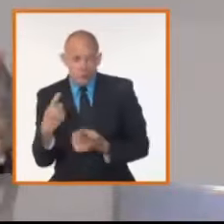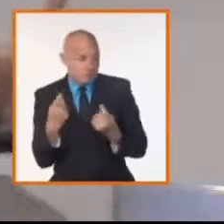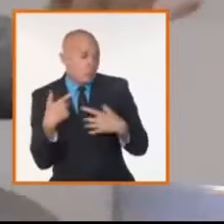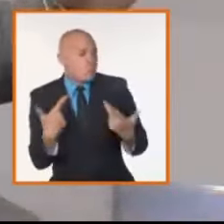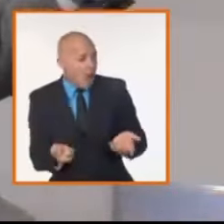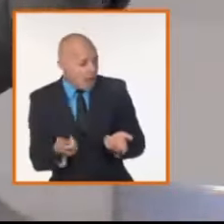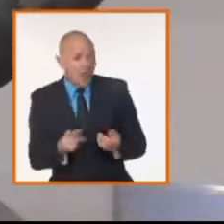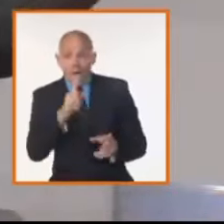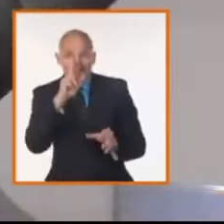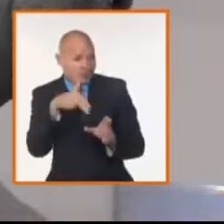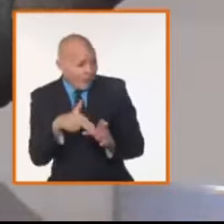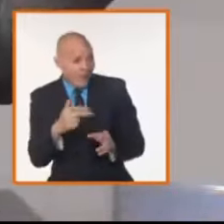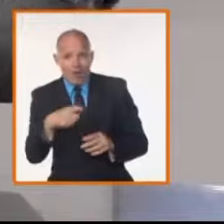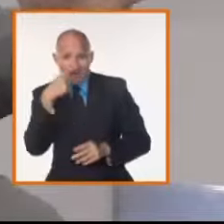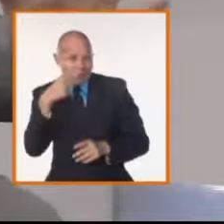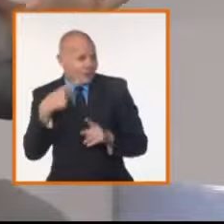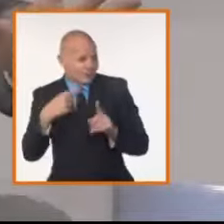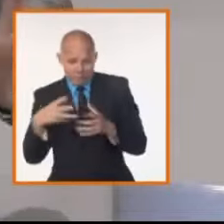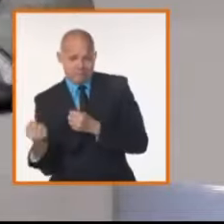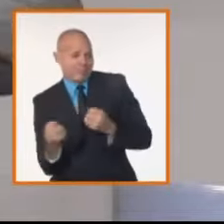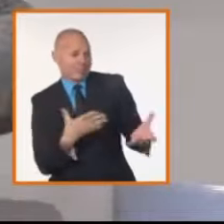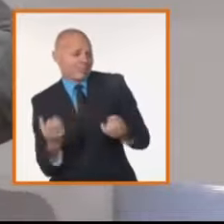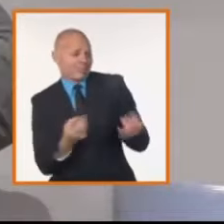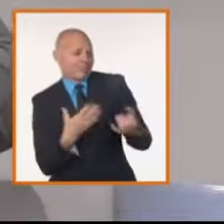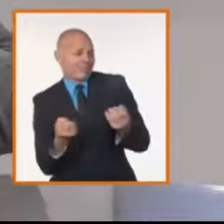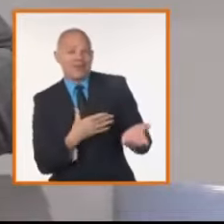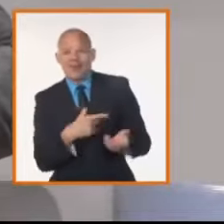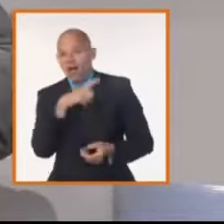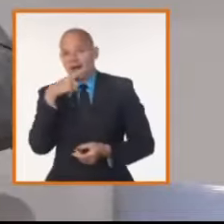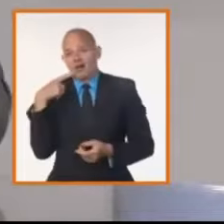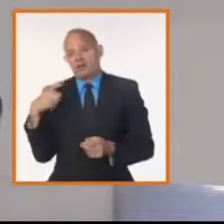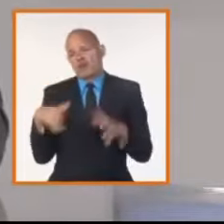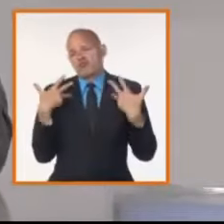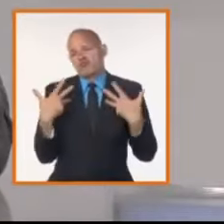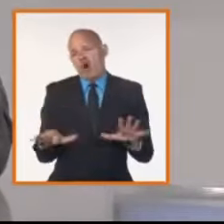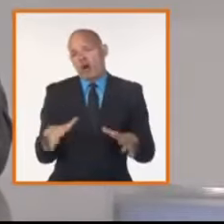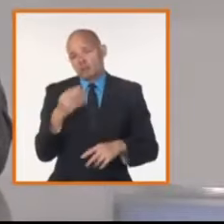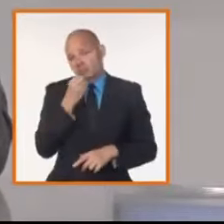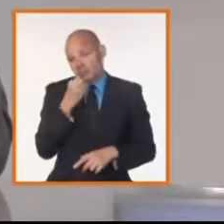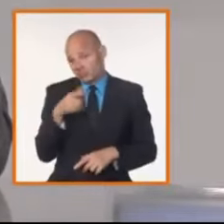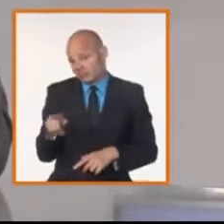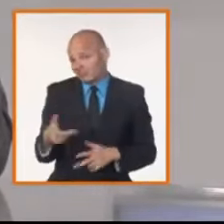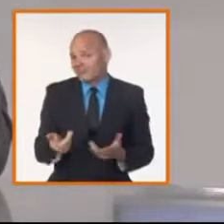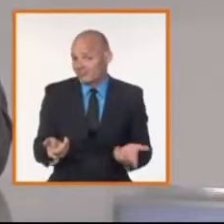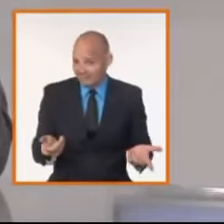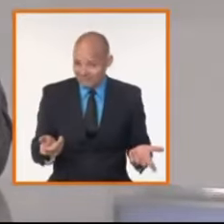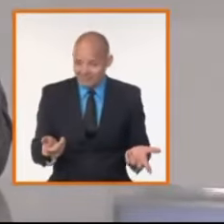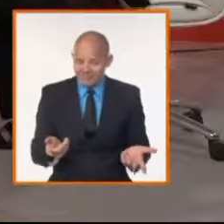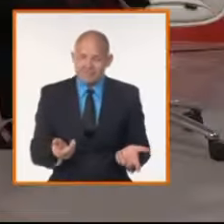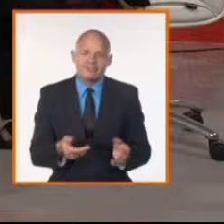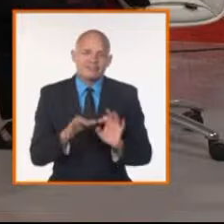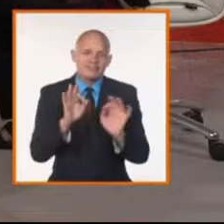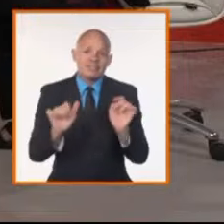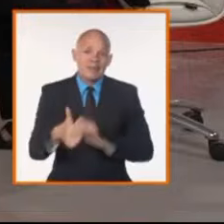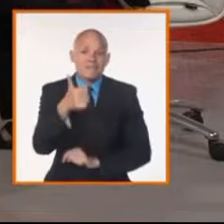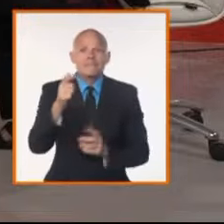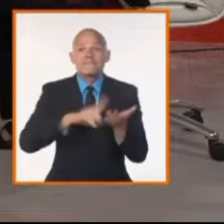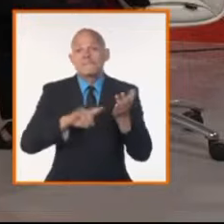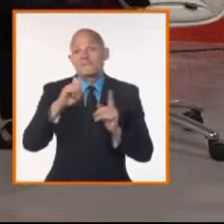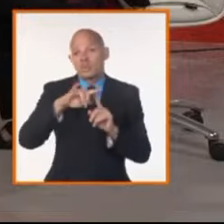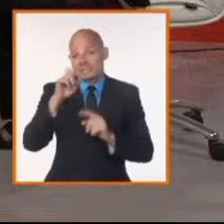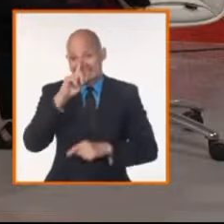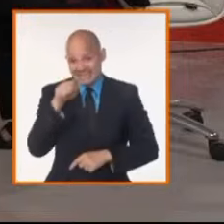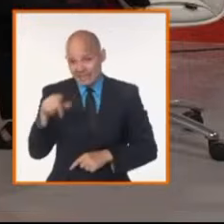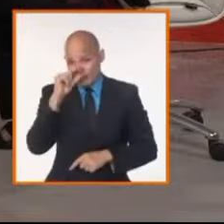que es mucho de recursos naturales porque Bueno lo tiene todo y en ese sentido han ido avanzando por eso decía que hemos creado una saludable